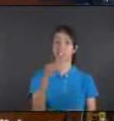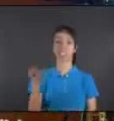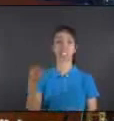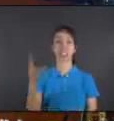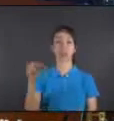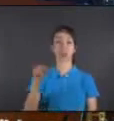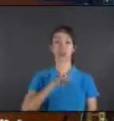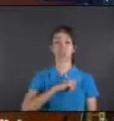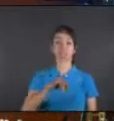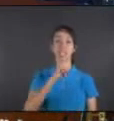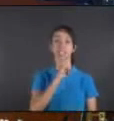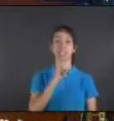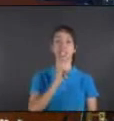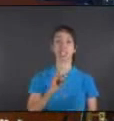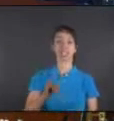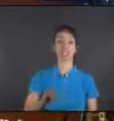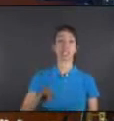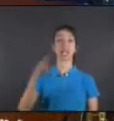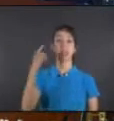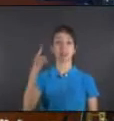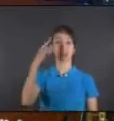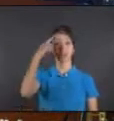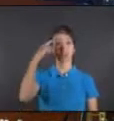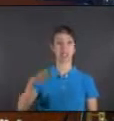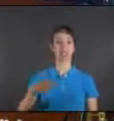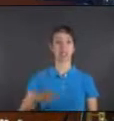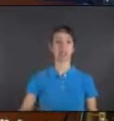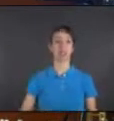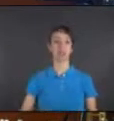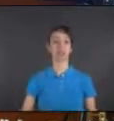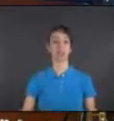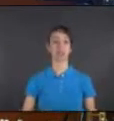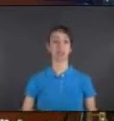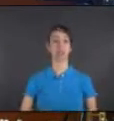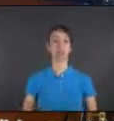mujeres extranjeras el primer día del mes primero.